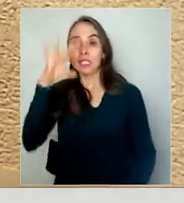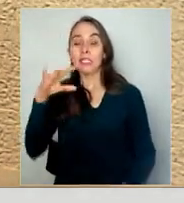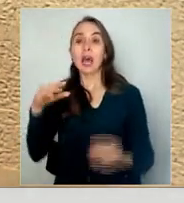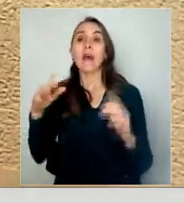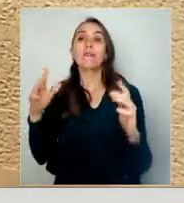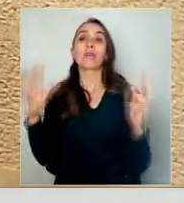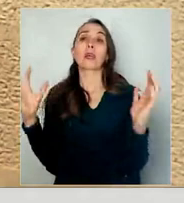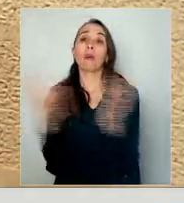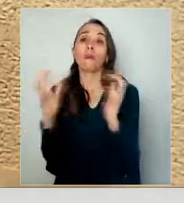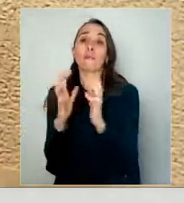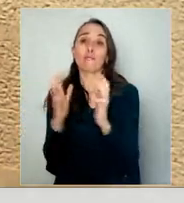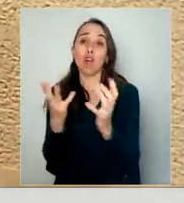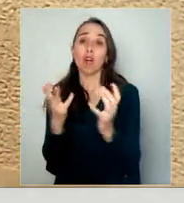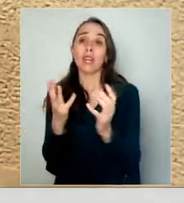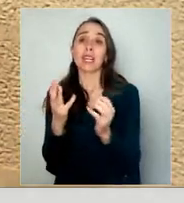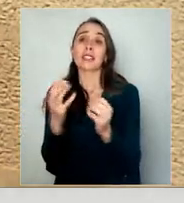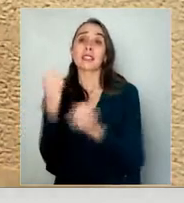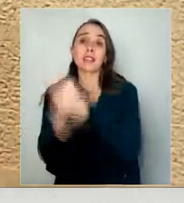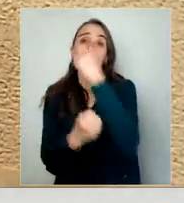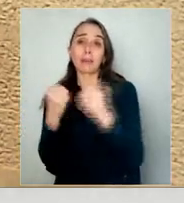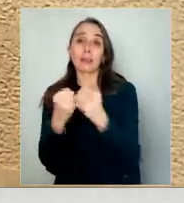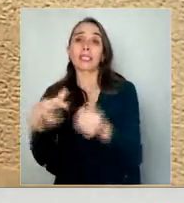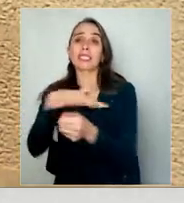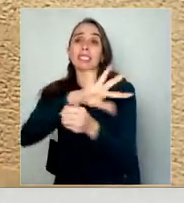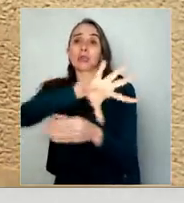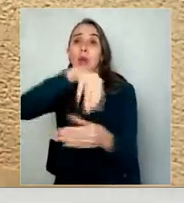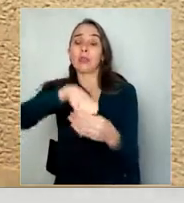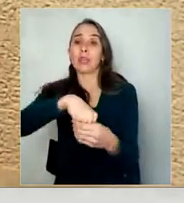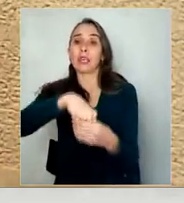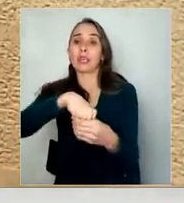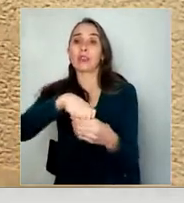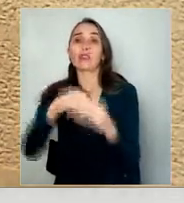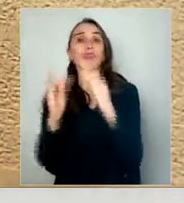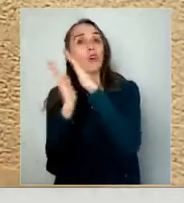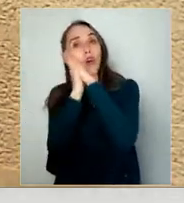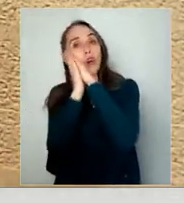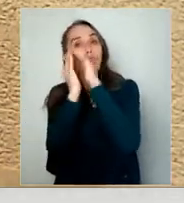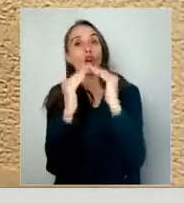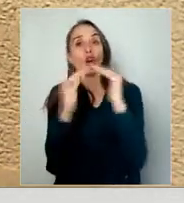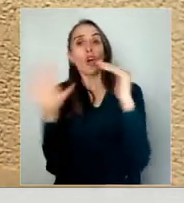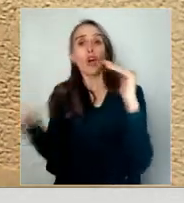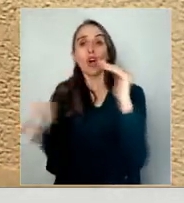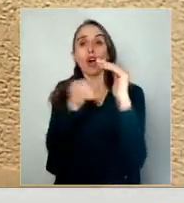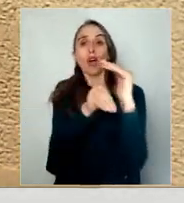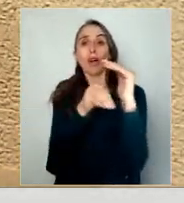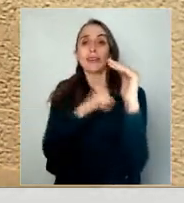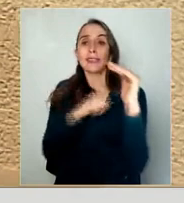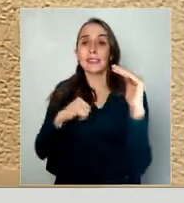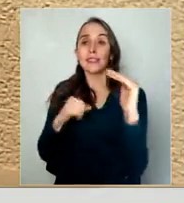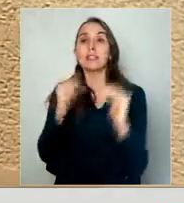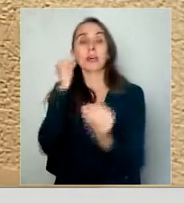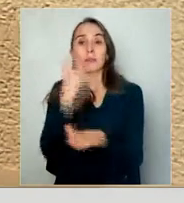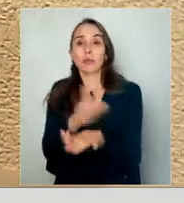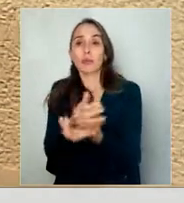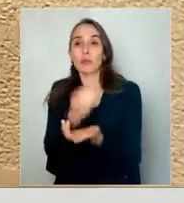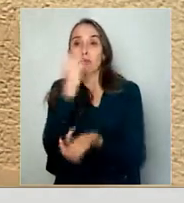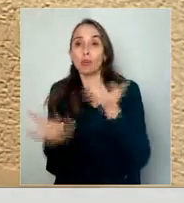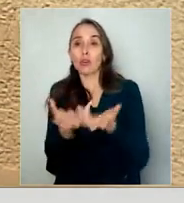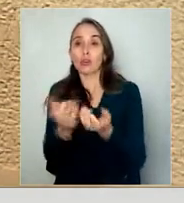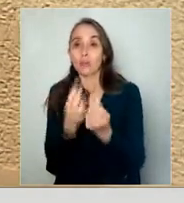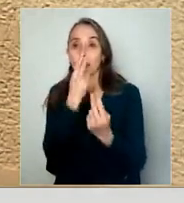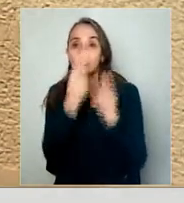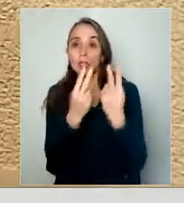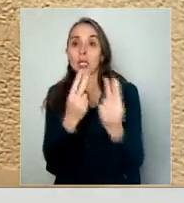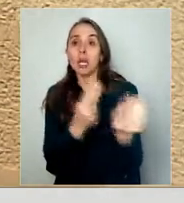las situaciones que se viven al interior de la residencias y manipuladoras hoy día están viviendo agresiones